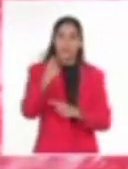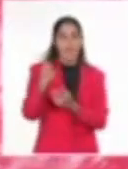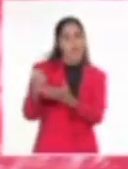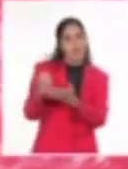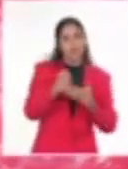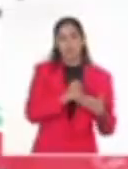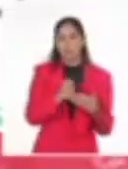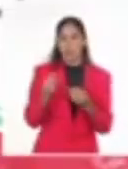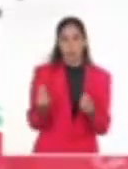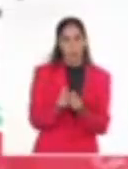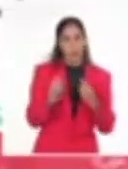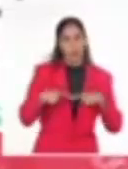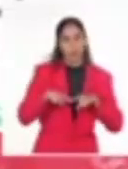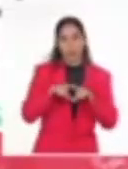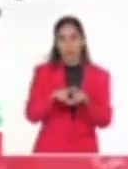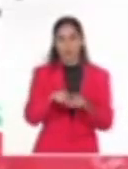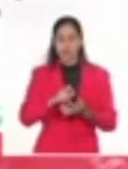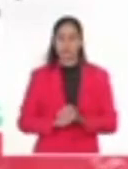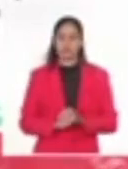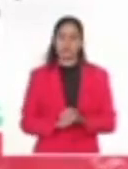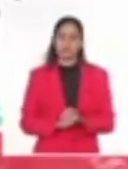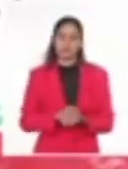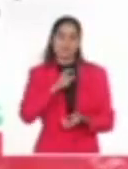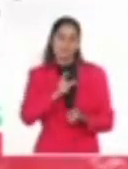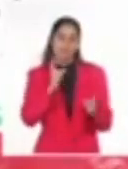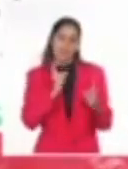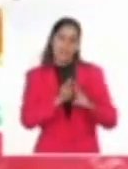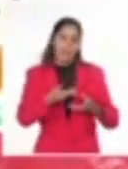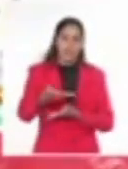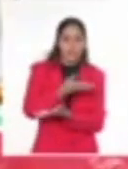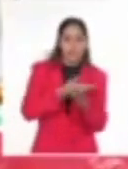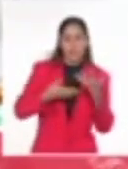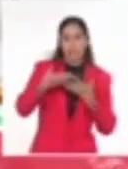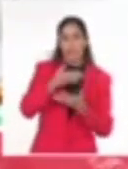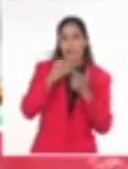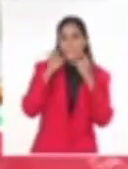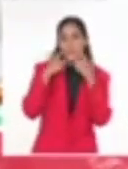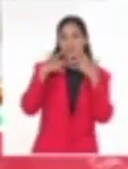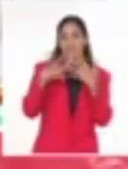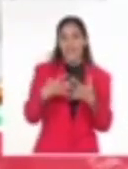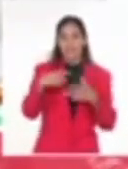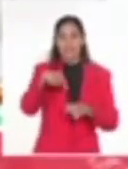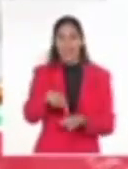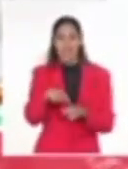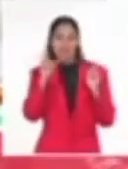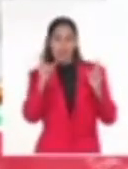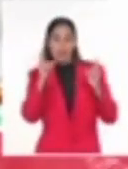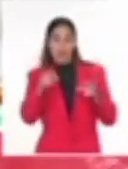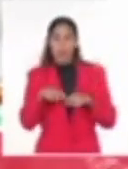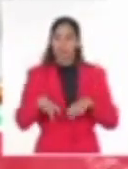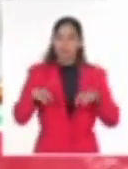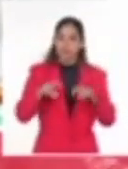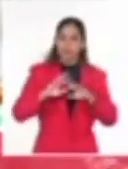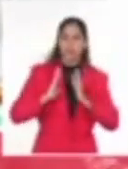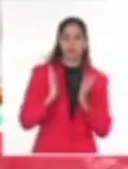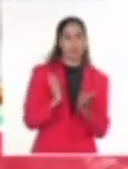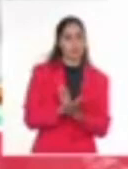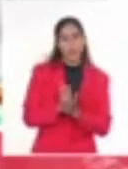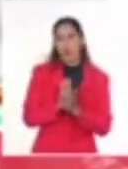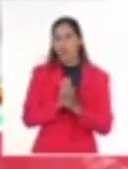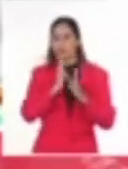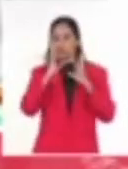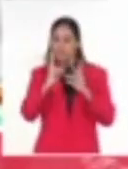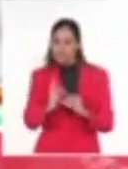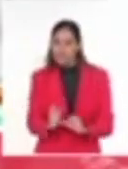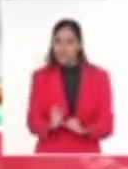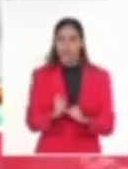todos. Es un fórum maravilloso. Las soluciones que se dan aquí son soluciones imprescindibles, vaya, no